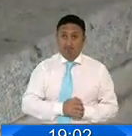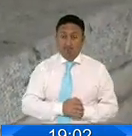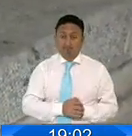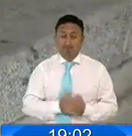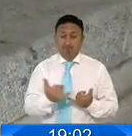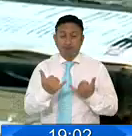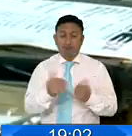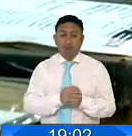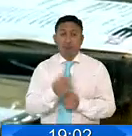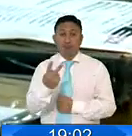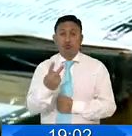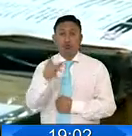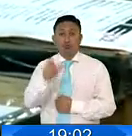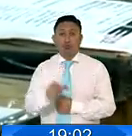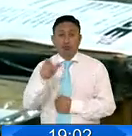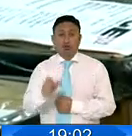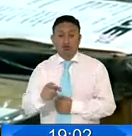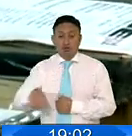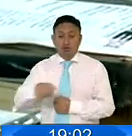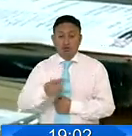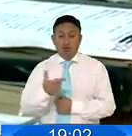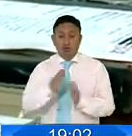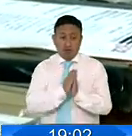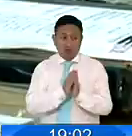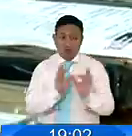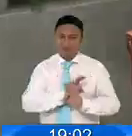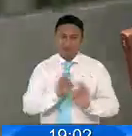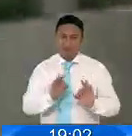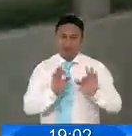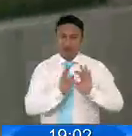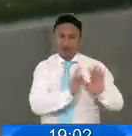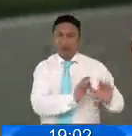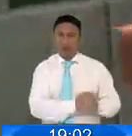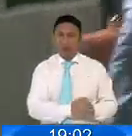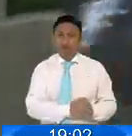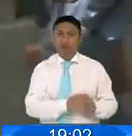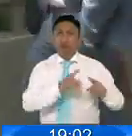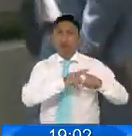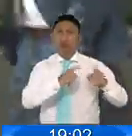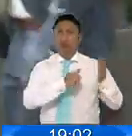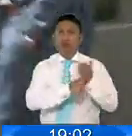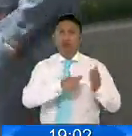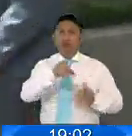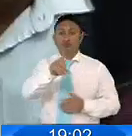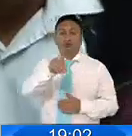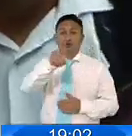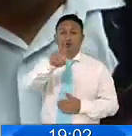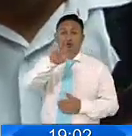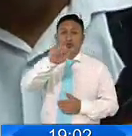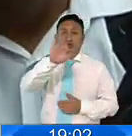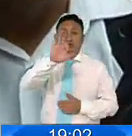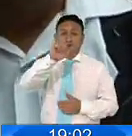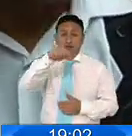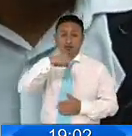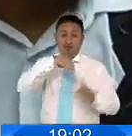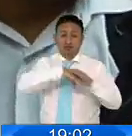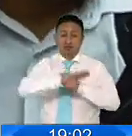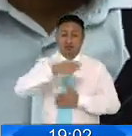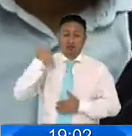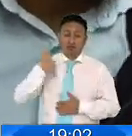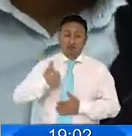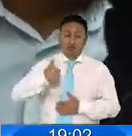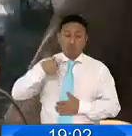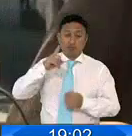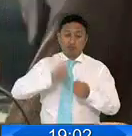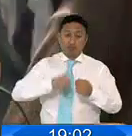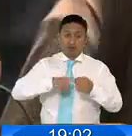hay dos procesados más a quienes no se les aceptó la casación. La una es la ex ministra María de los Ángeles Duarte, quien se encuentra en la Embajada de Argentina en